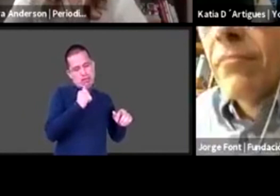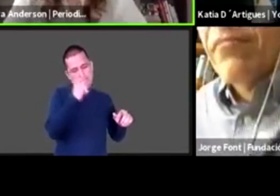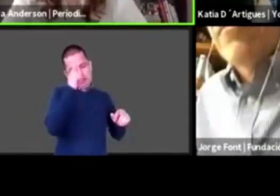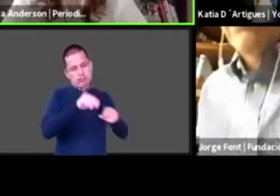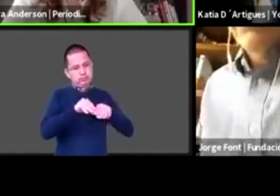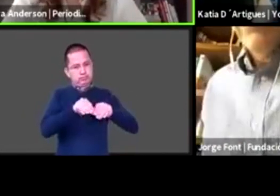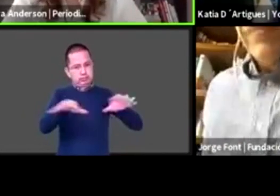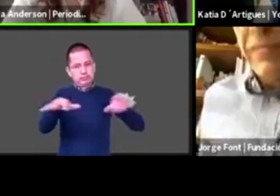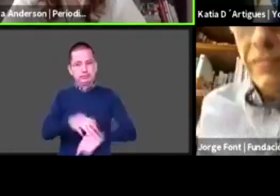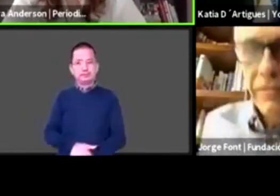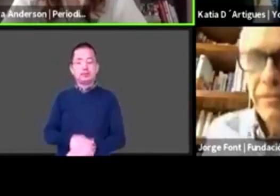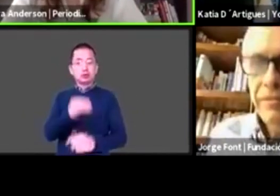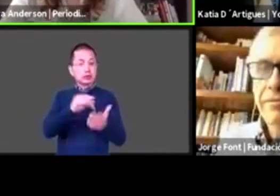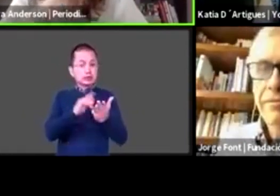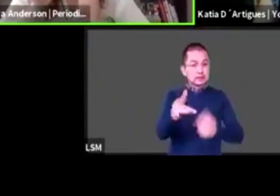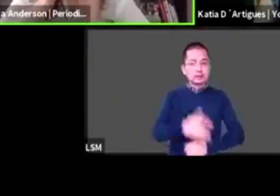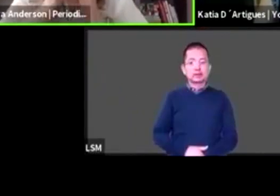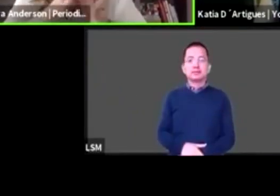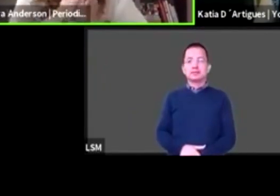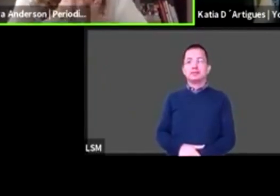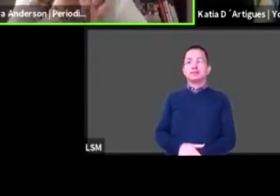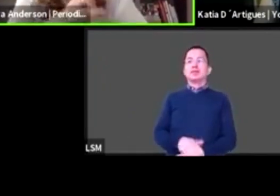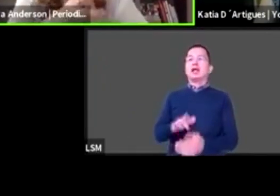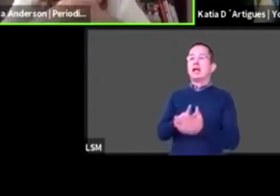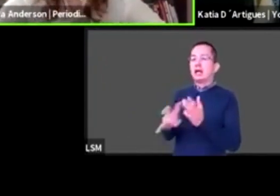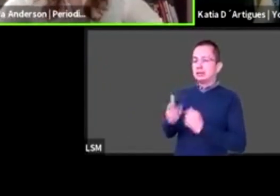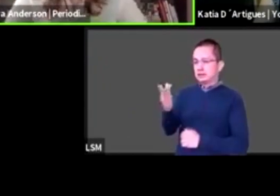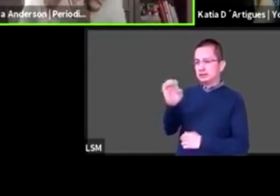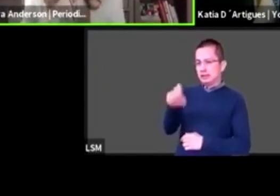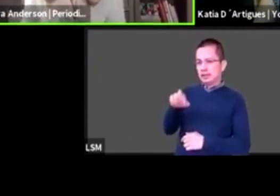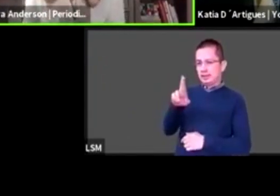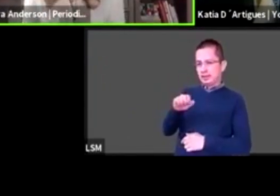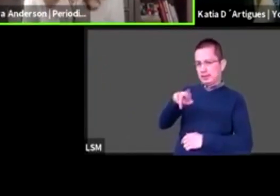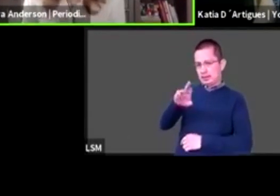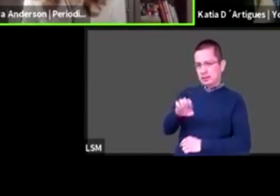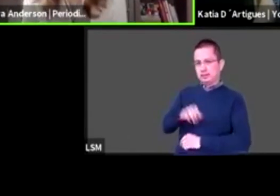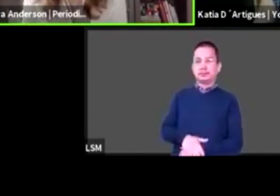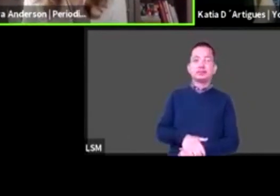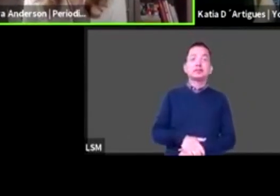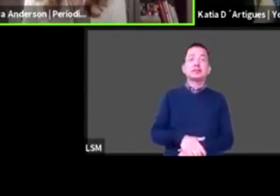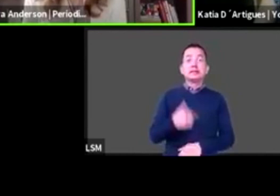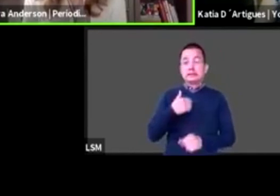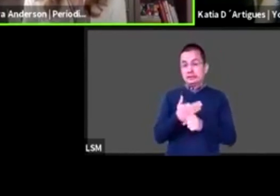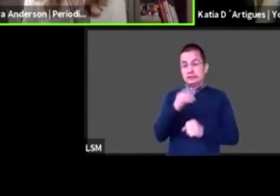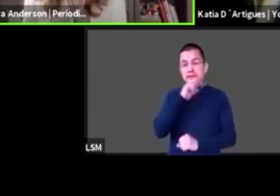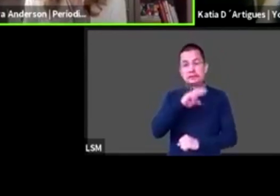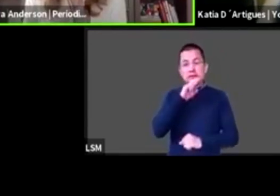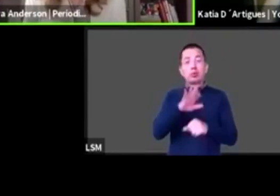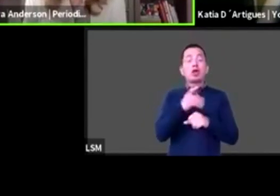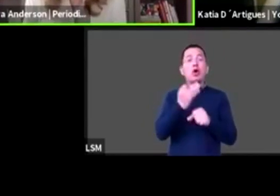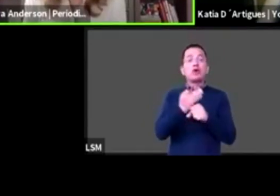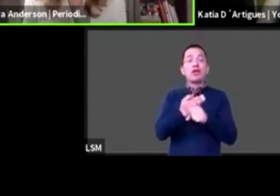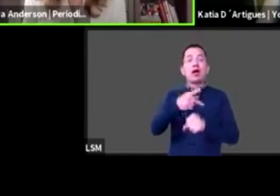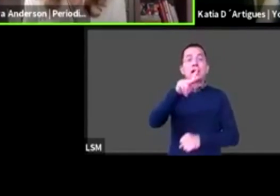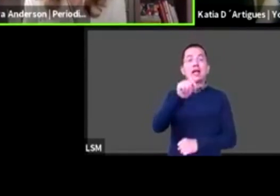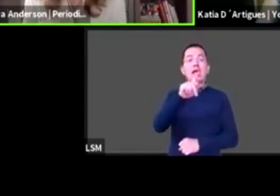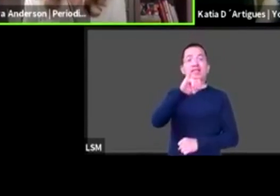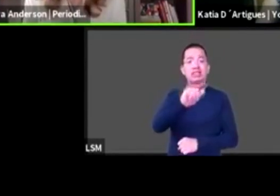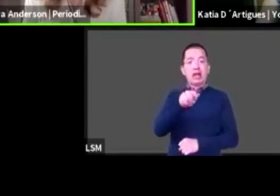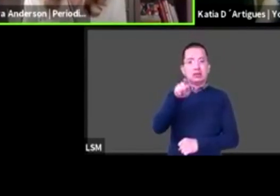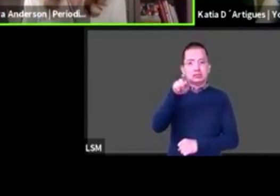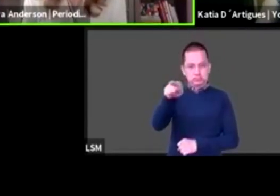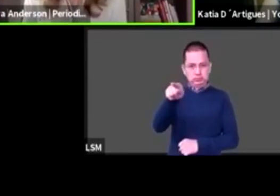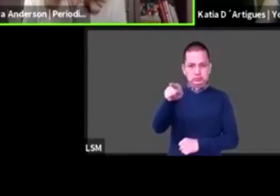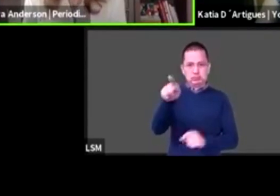gracias no gracias Enrique me voy rapidito porque Katia tiene ahora una entrevista con Carlos Loret de Mola por su investigación exclusiva